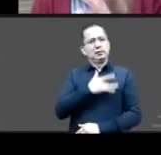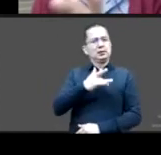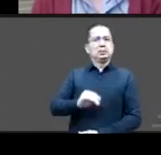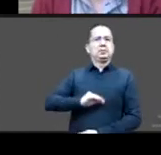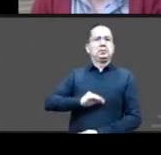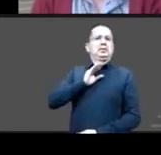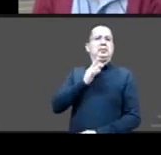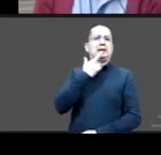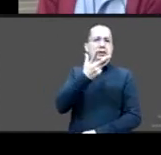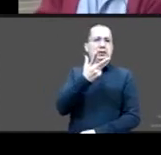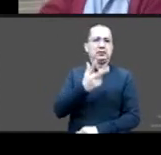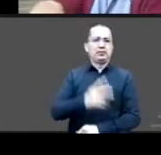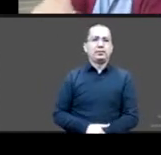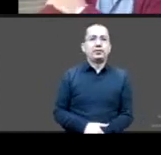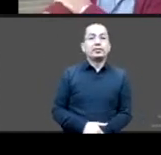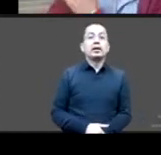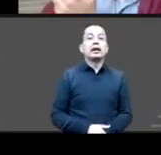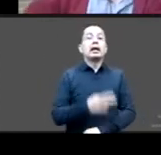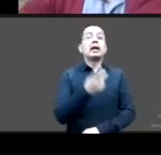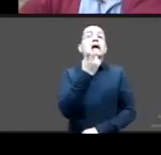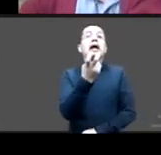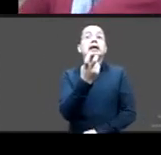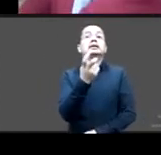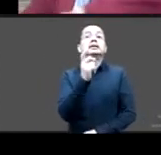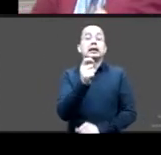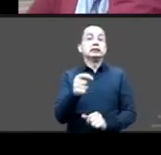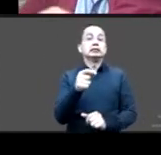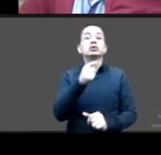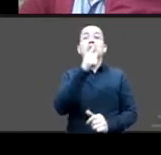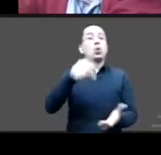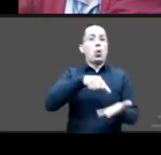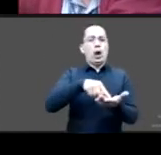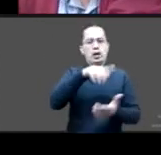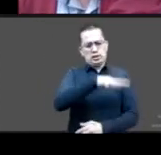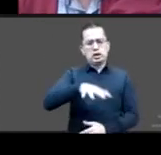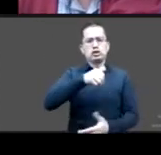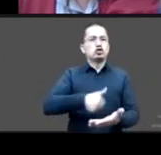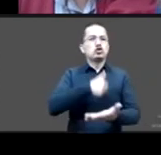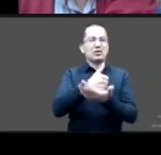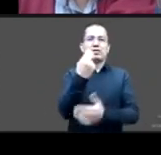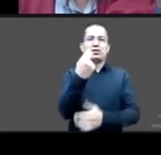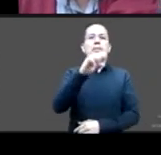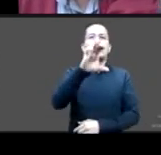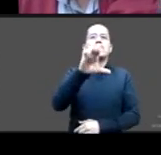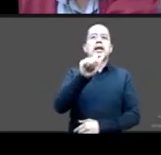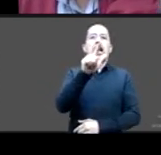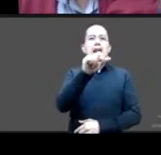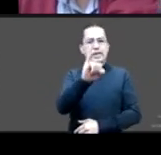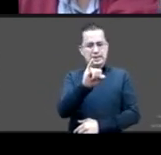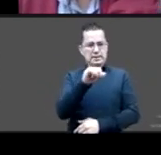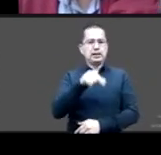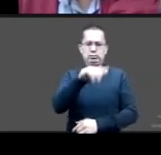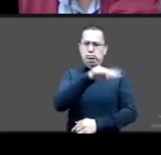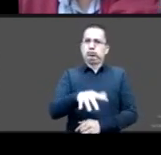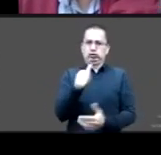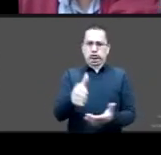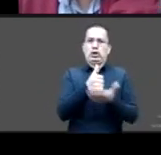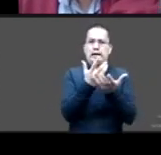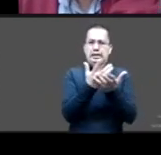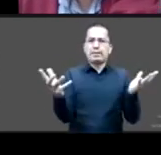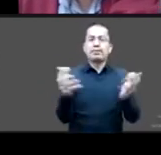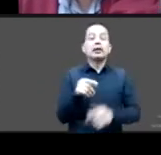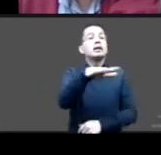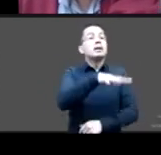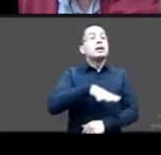Este es el caso de Cali, una de las tres ciudades más grandes de Colombia donde hacen algo parecido. Los chicos se reúnen los sábados y tienen